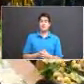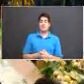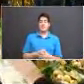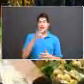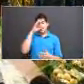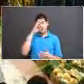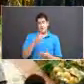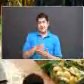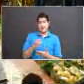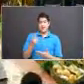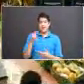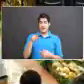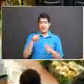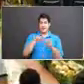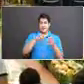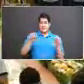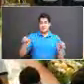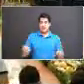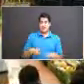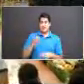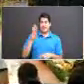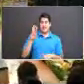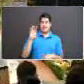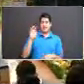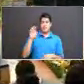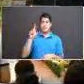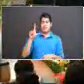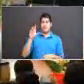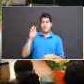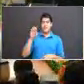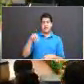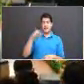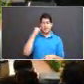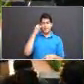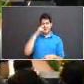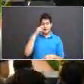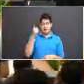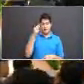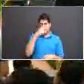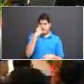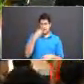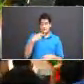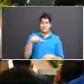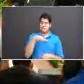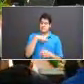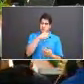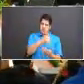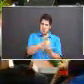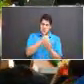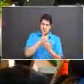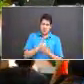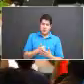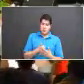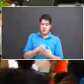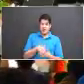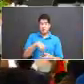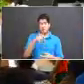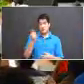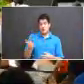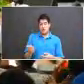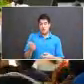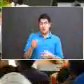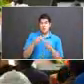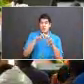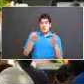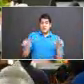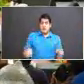Creo que estas potestades belemitas nos pueden ayudar. Otra potestad extraordinaria,